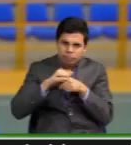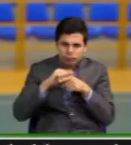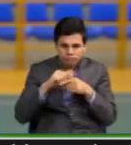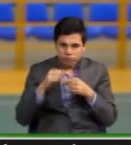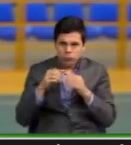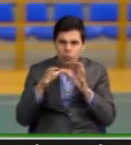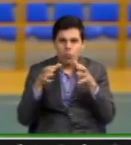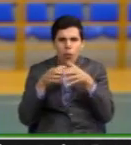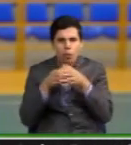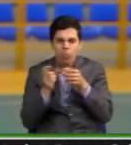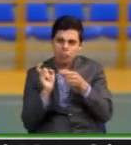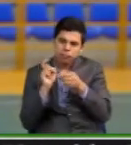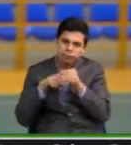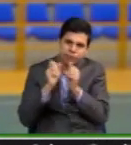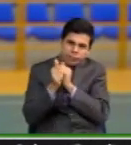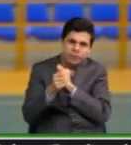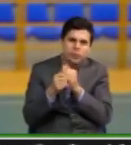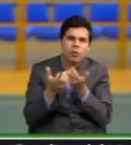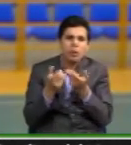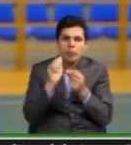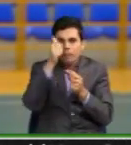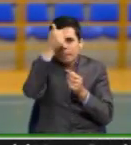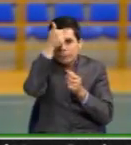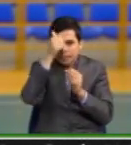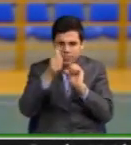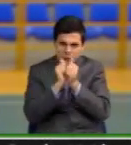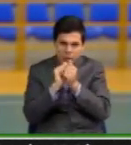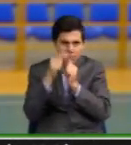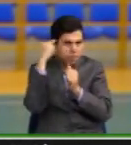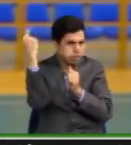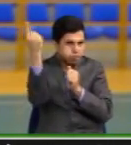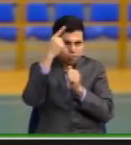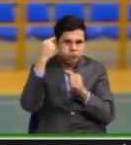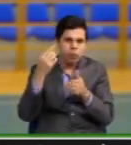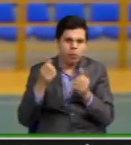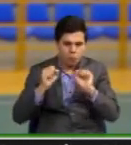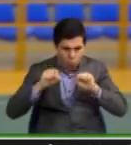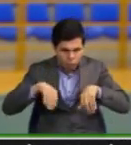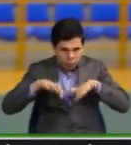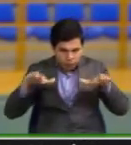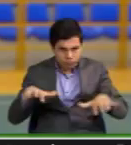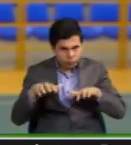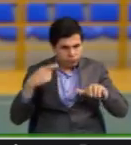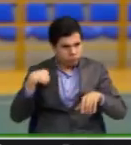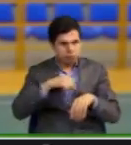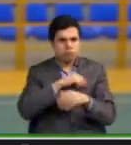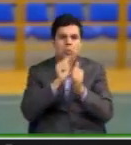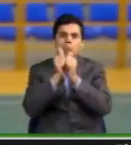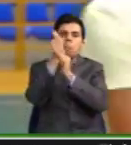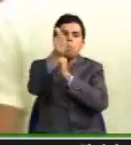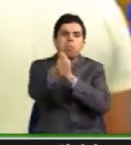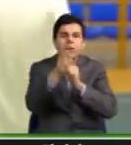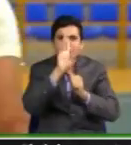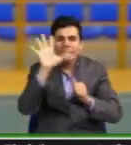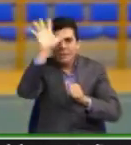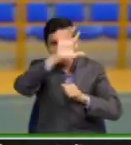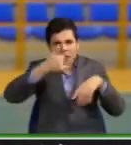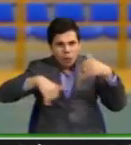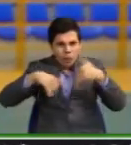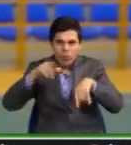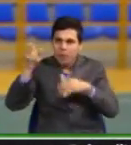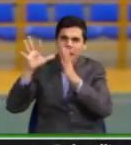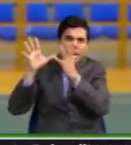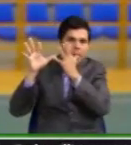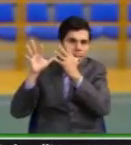sin estar inscritos en esa planilla principal de deportes generales, podíamos con solamente ir al clasificatorio de Juegos Nacionales en